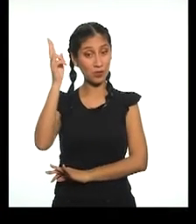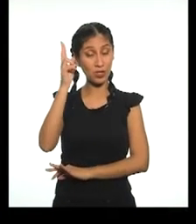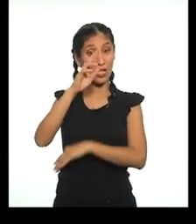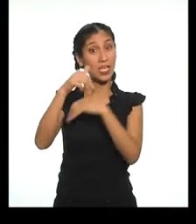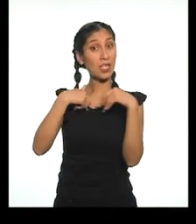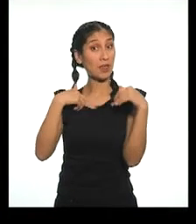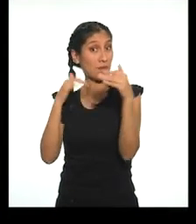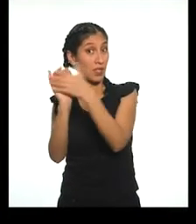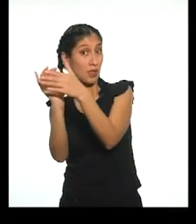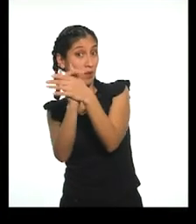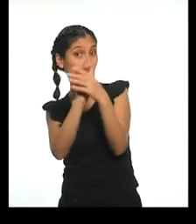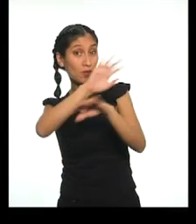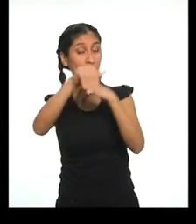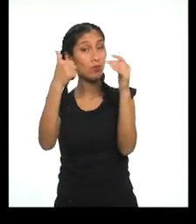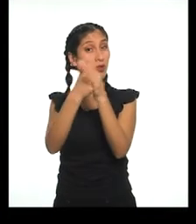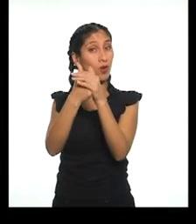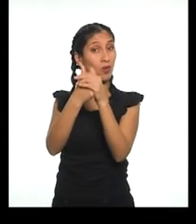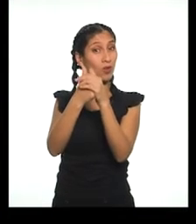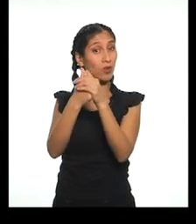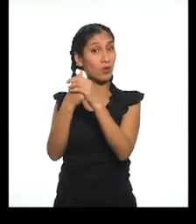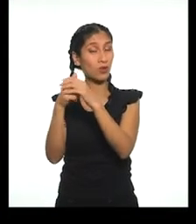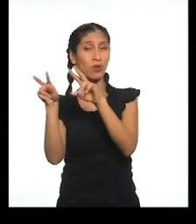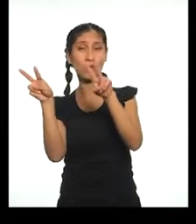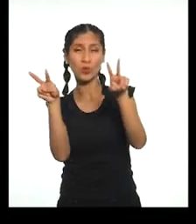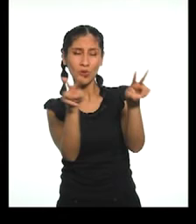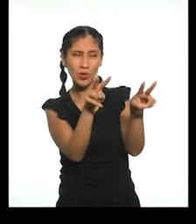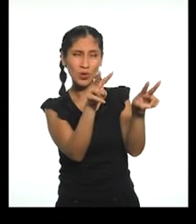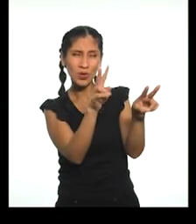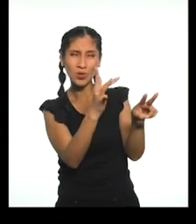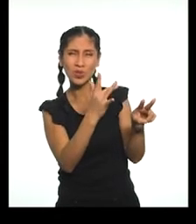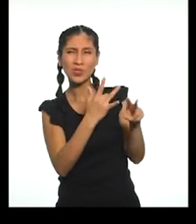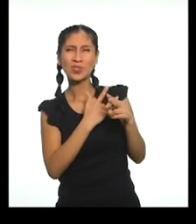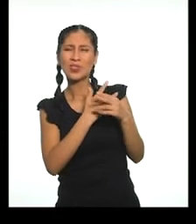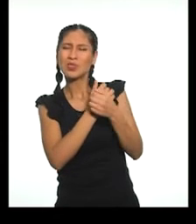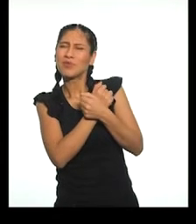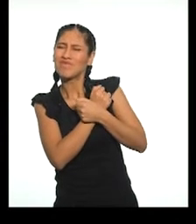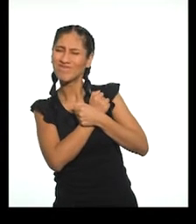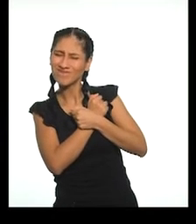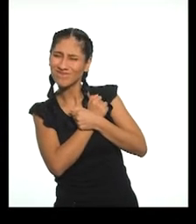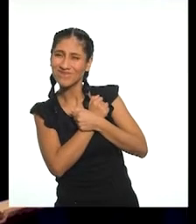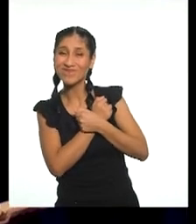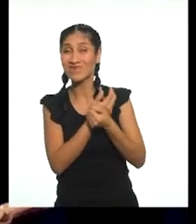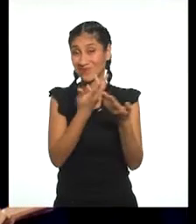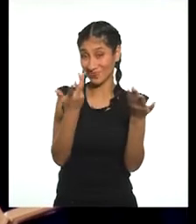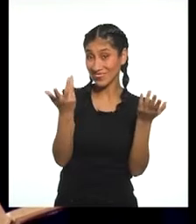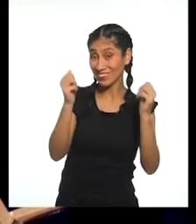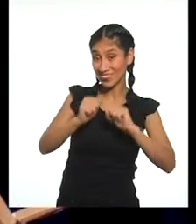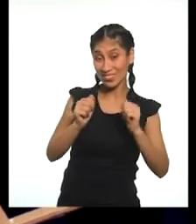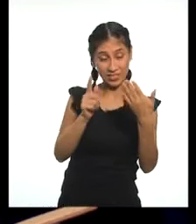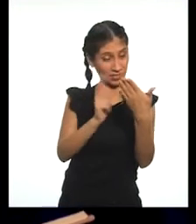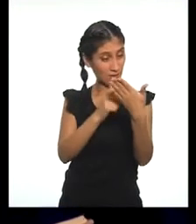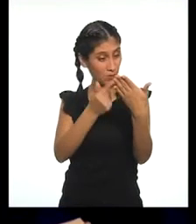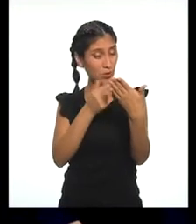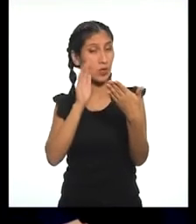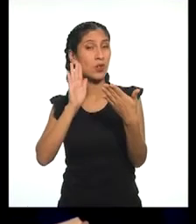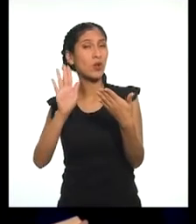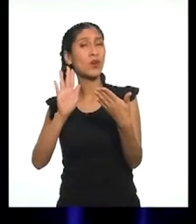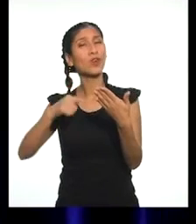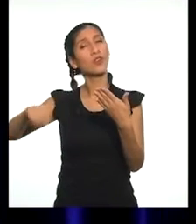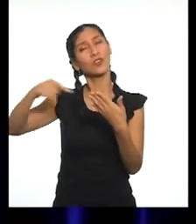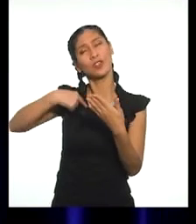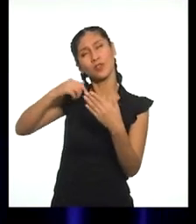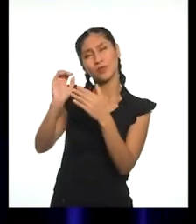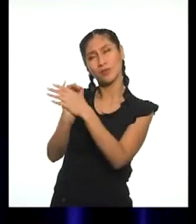los amiguitos todos sentía que en verdad nos querían. Y ciertamente, con sus buenos